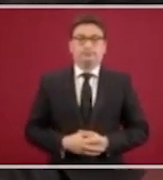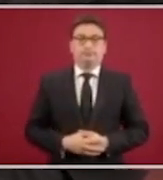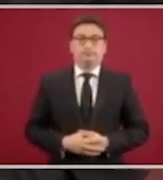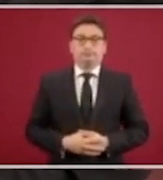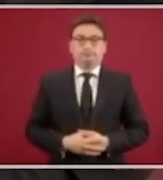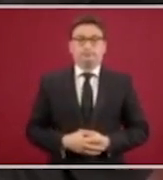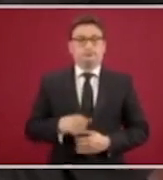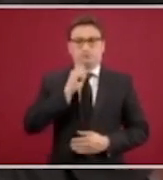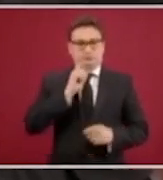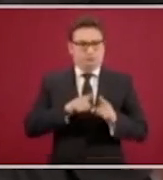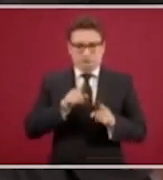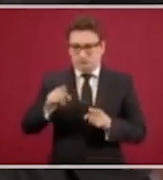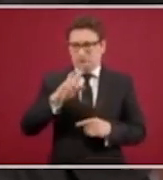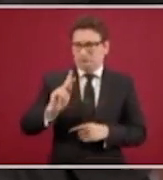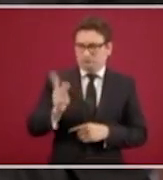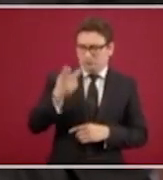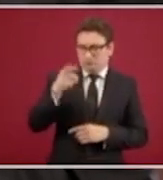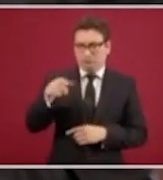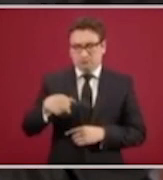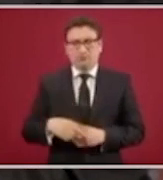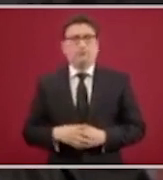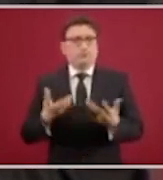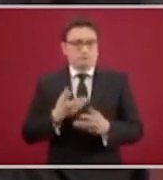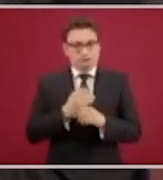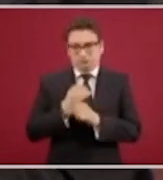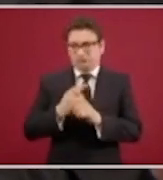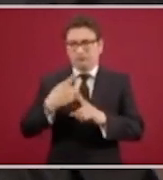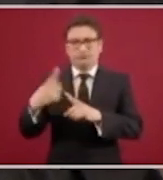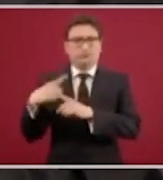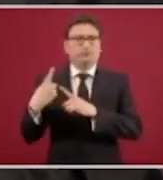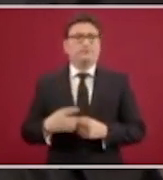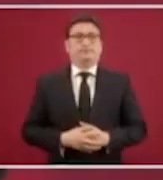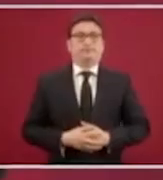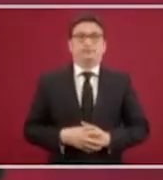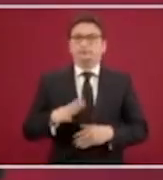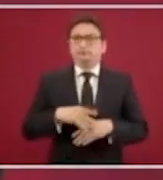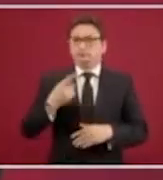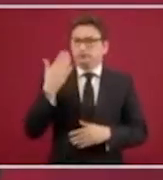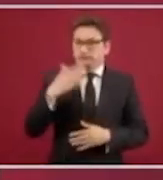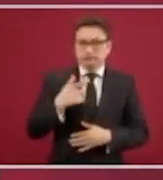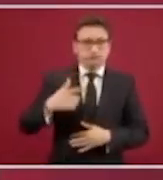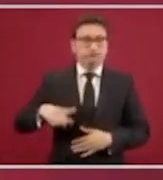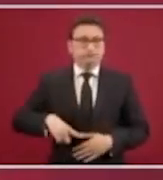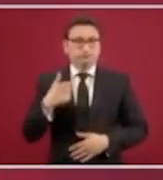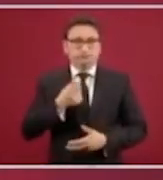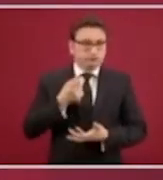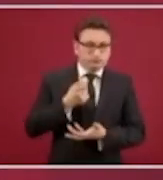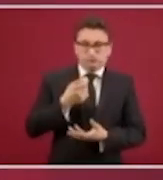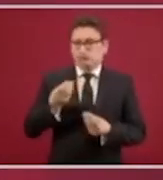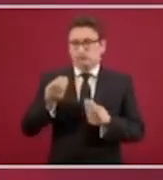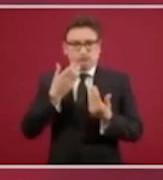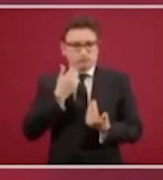Lo mismo está haciendo el Politécnico, a pesar de la escasez de recursos,